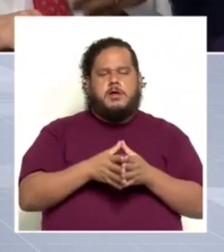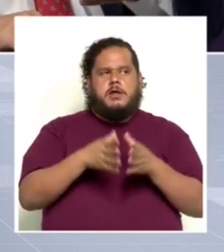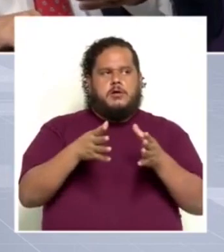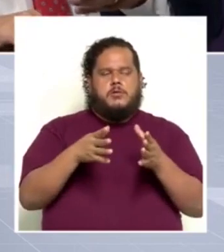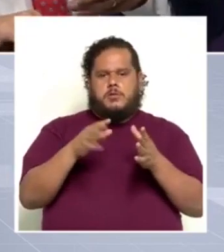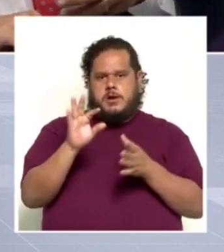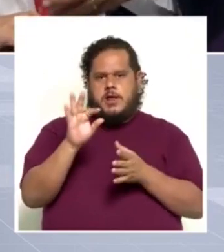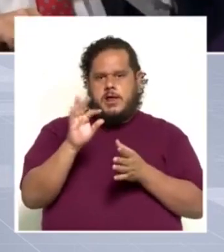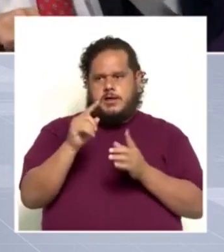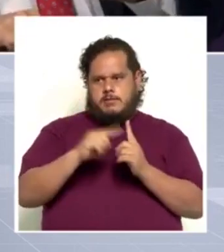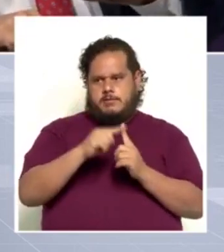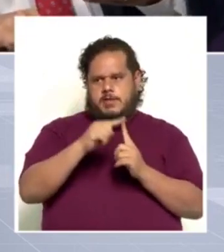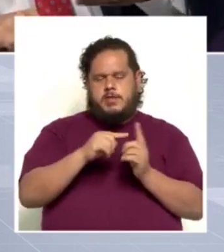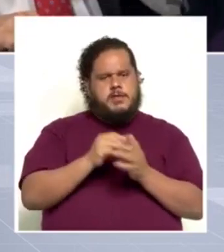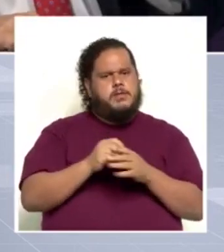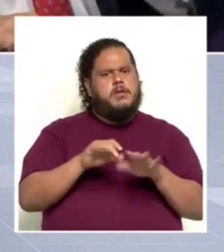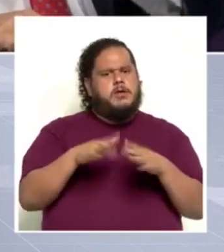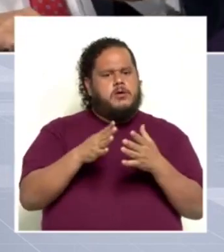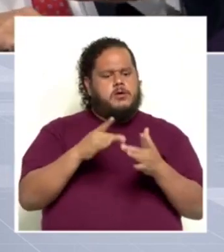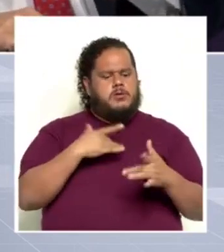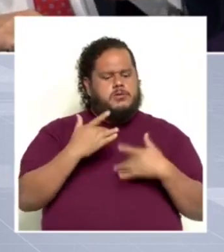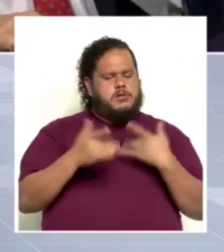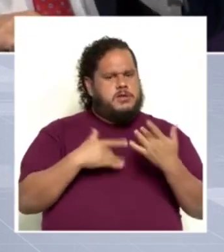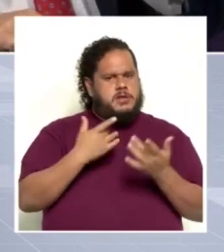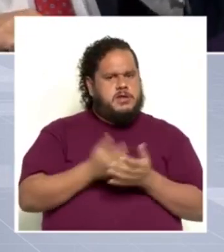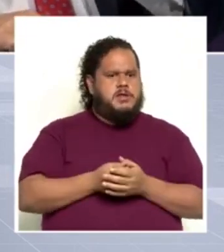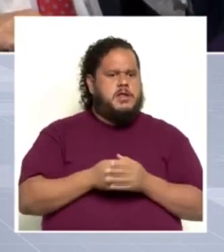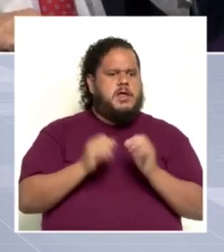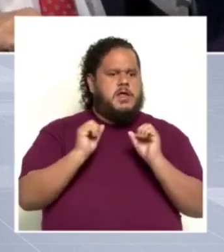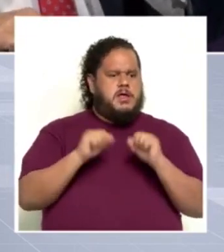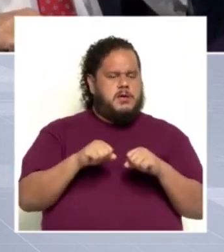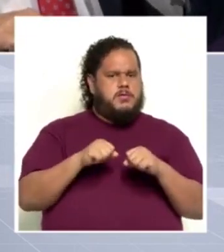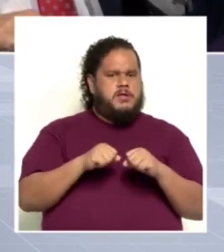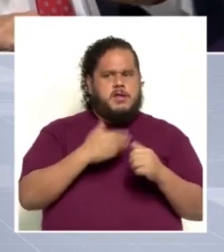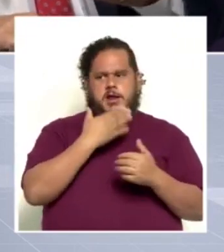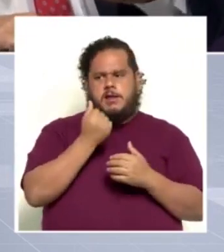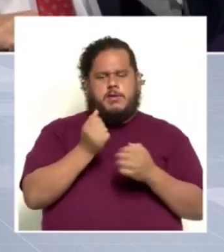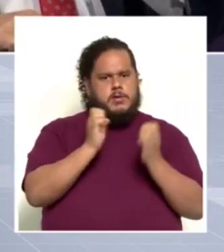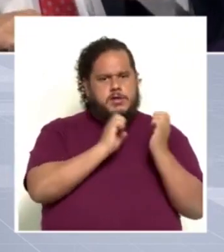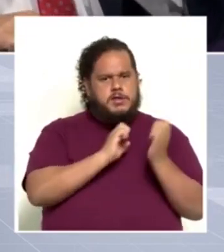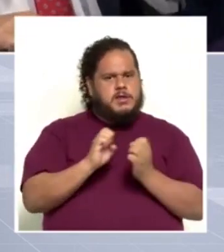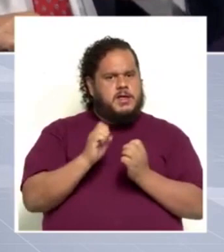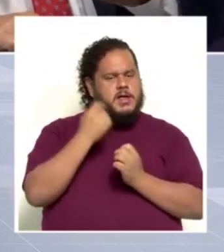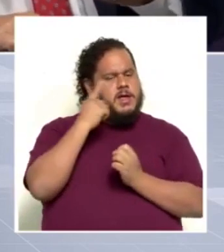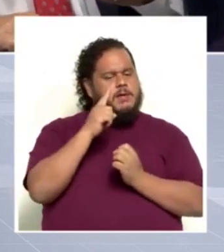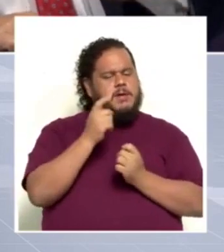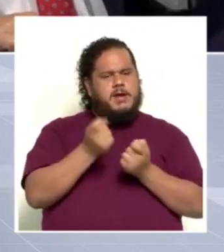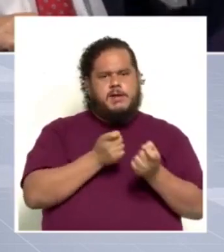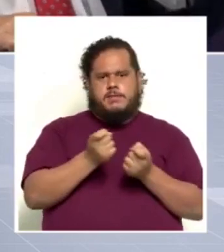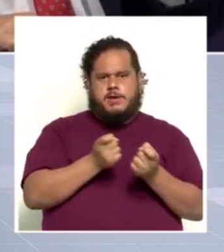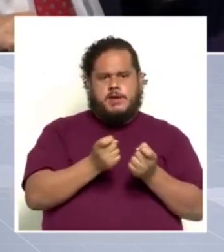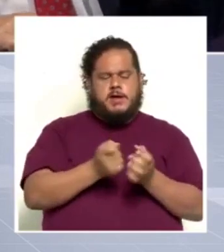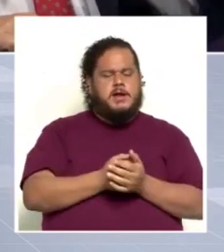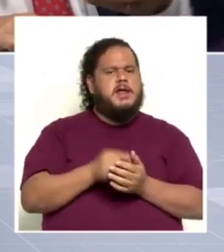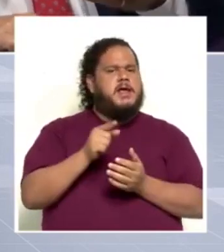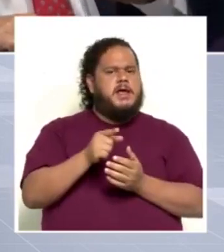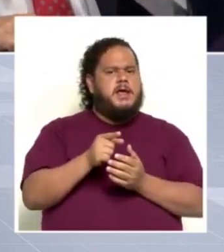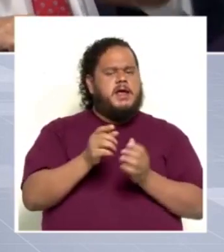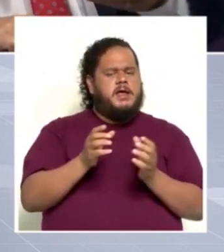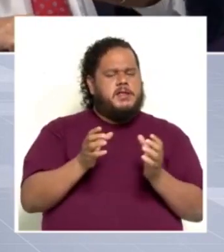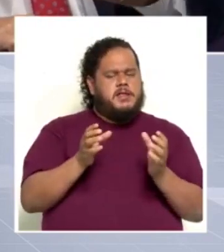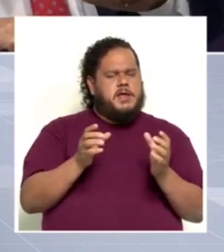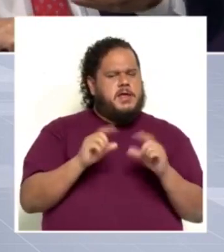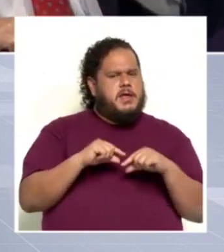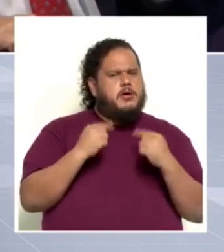medida. ¿Cómo sentís que puede ser la mejor estrategia para manejar ese conjunto